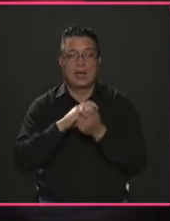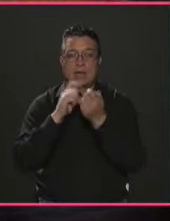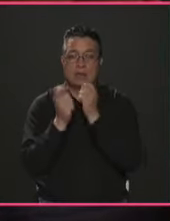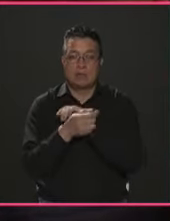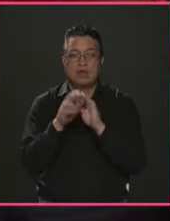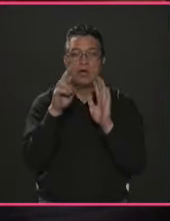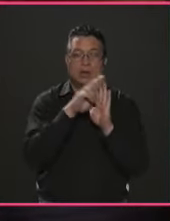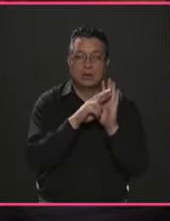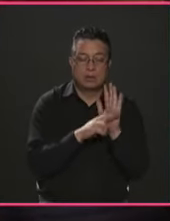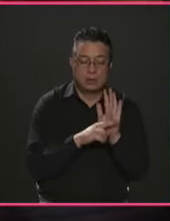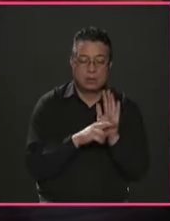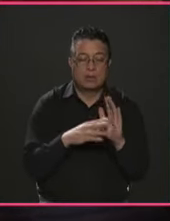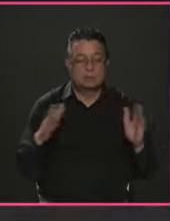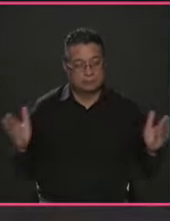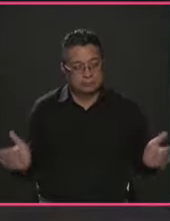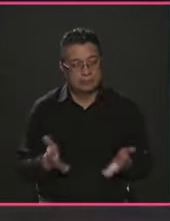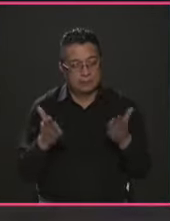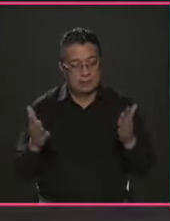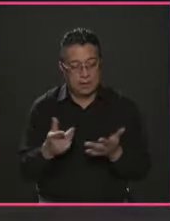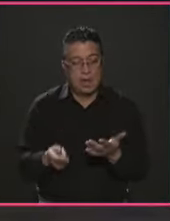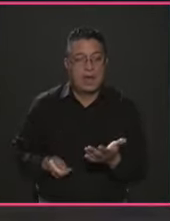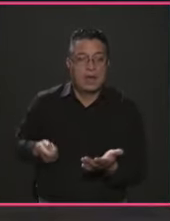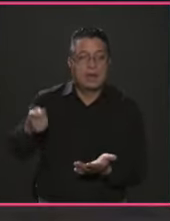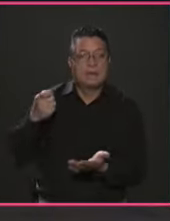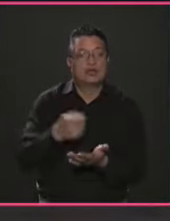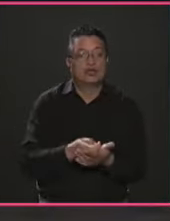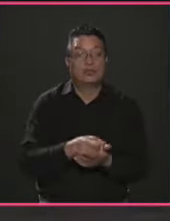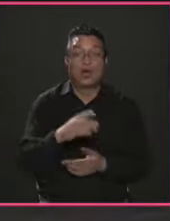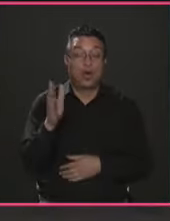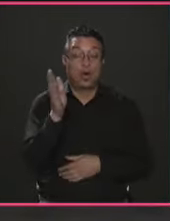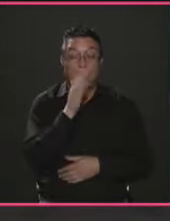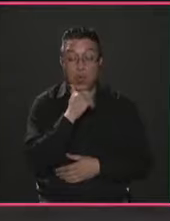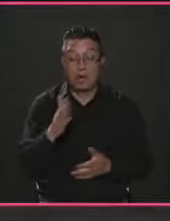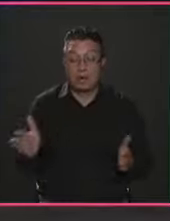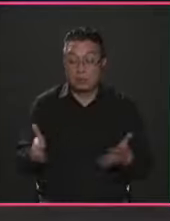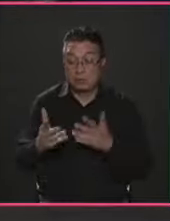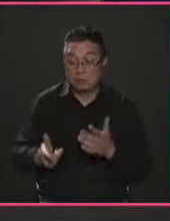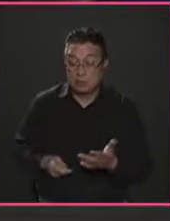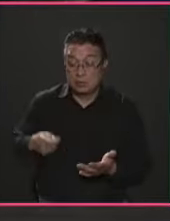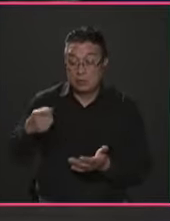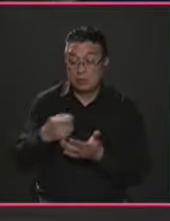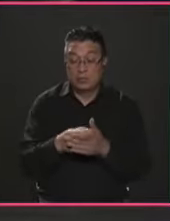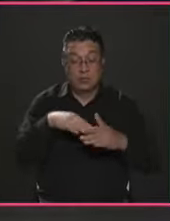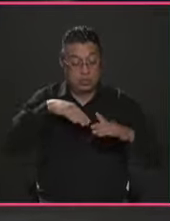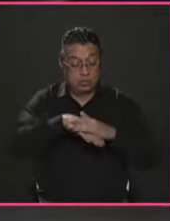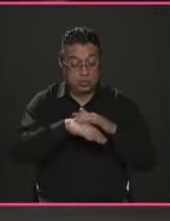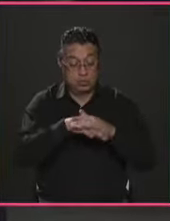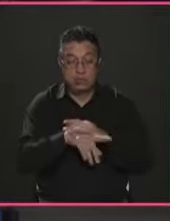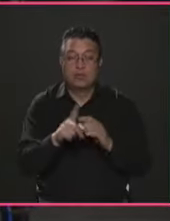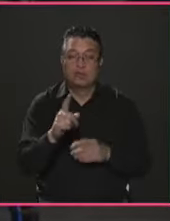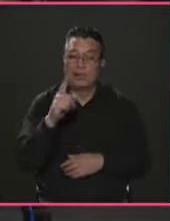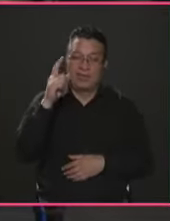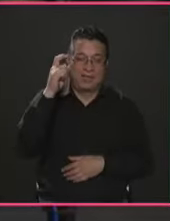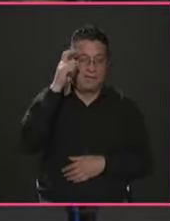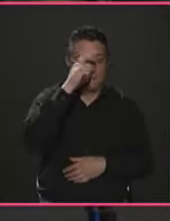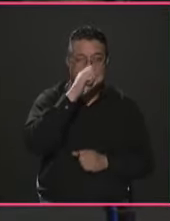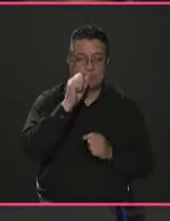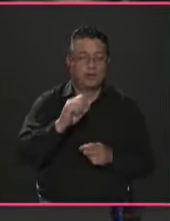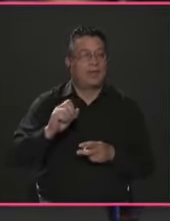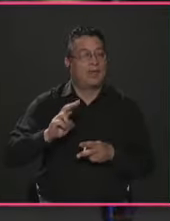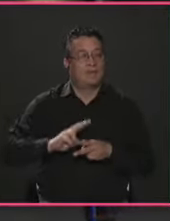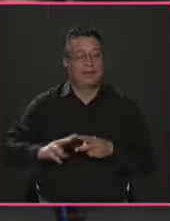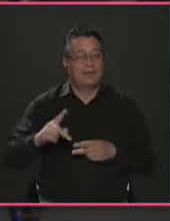regulatorios incentivos para la inversión si no hay incentivos para invertir en almacenamiento difícilmente vamos a poder